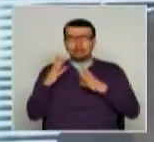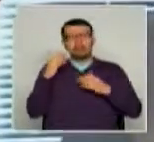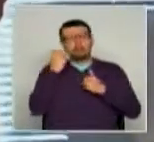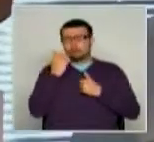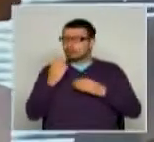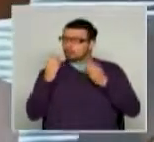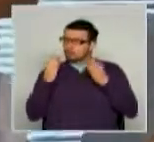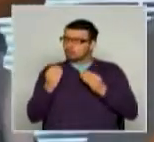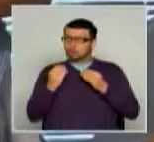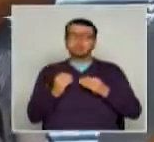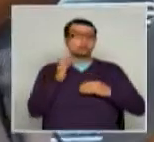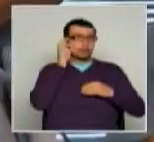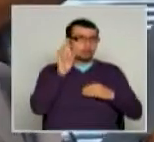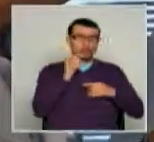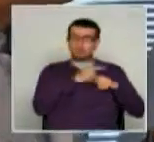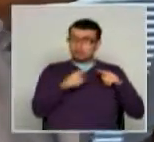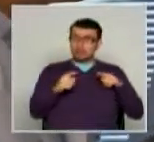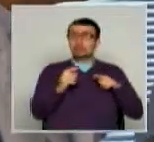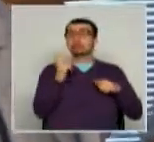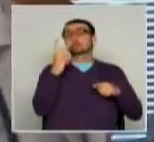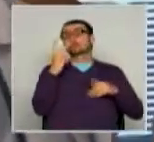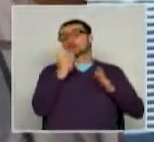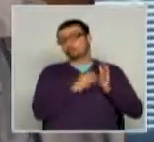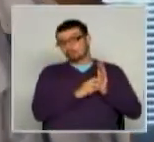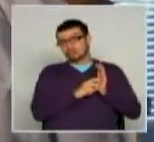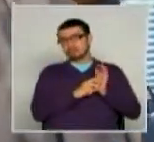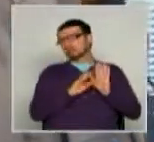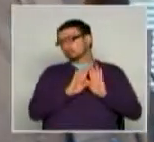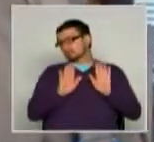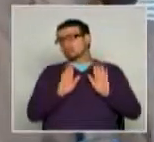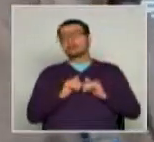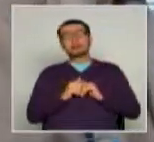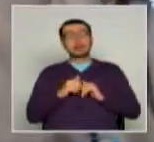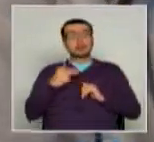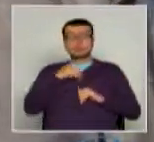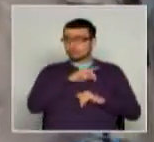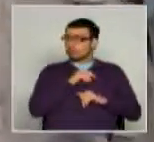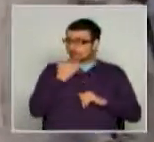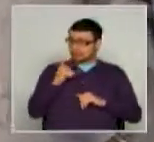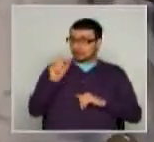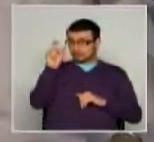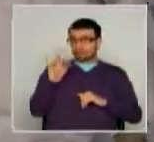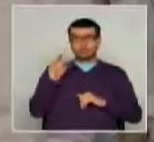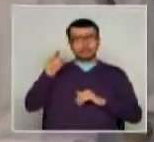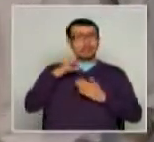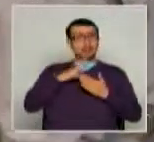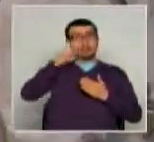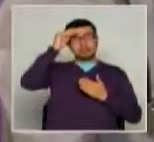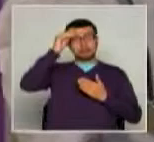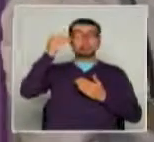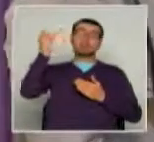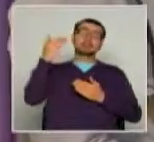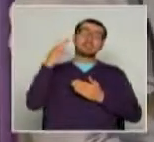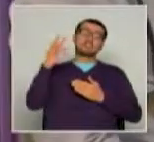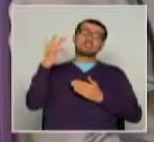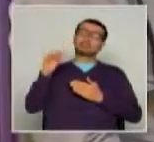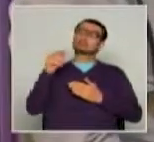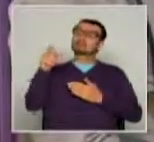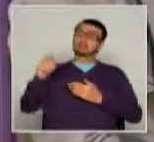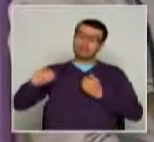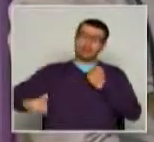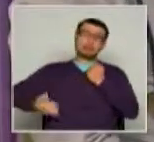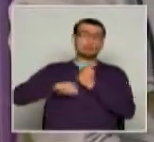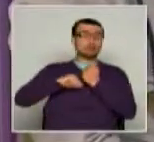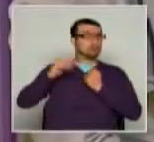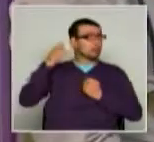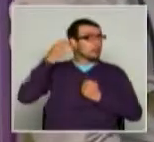se puede hacer 2 veces por semana. En lo personal, en lo que aprendimos con el doctor Noguier en Francia, el apoyo de los balines no